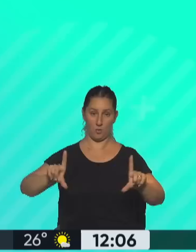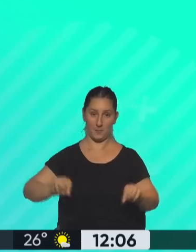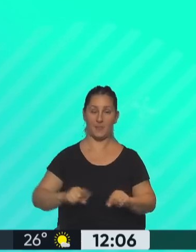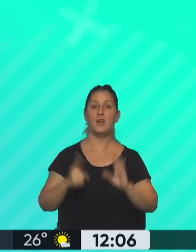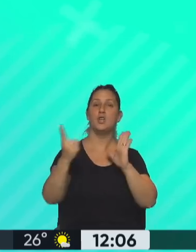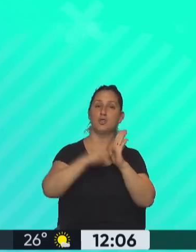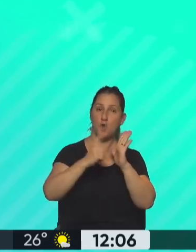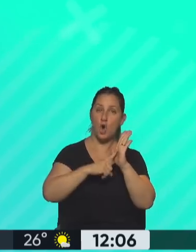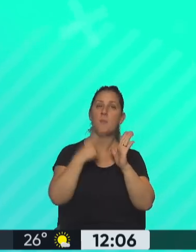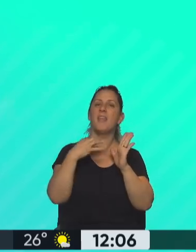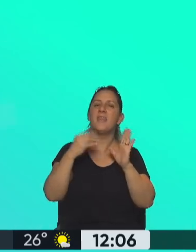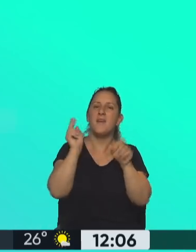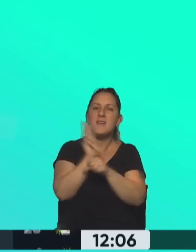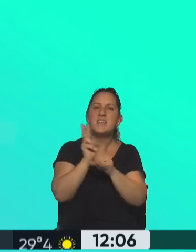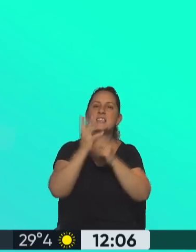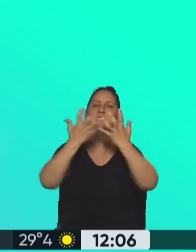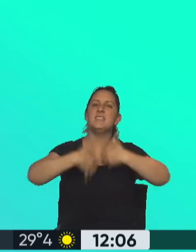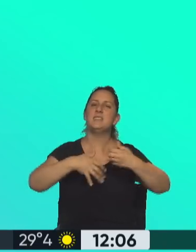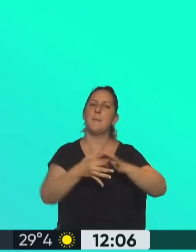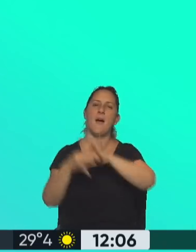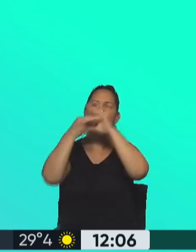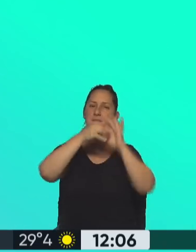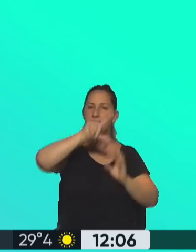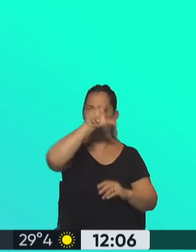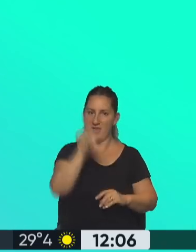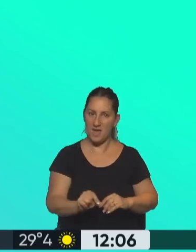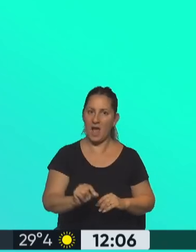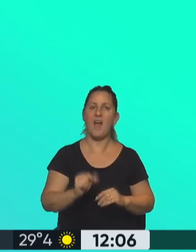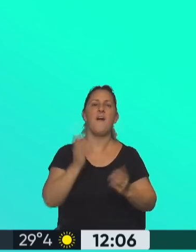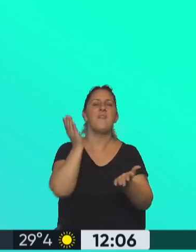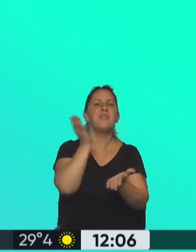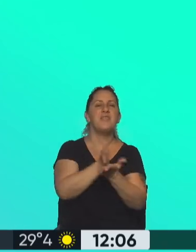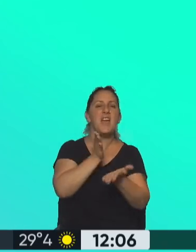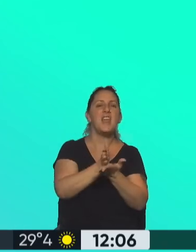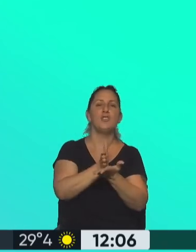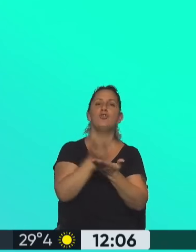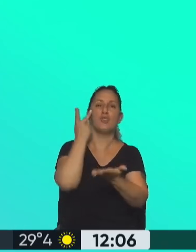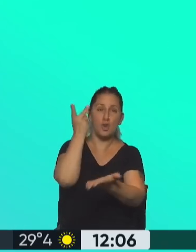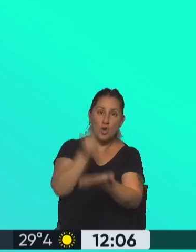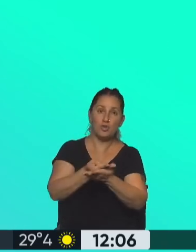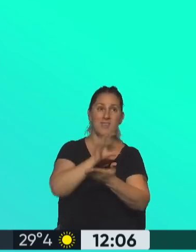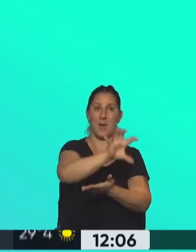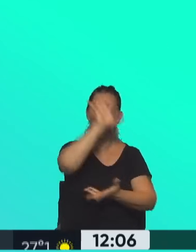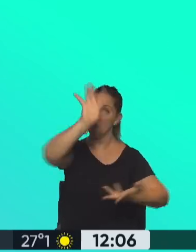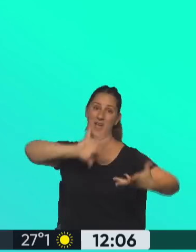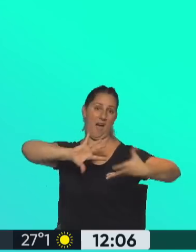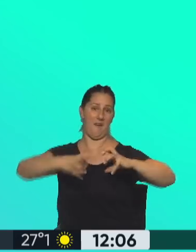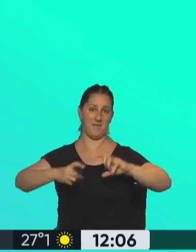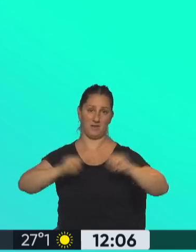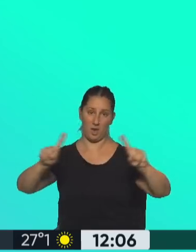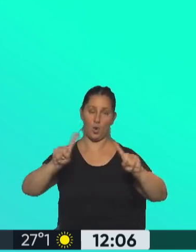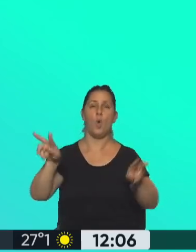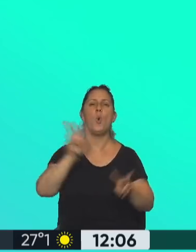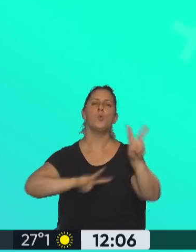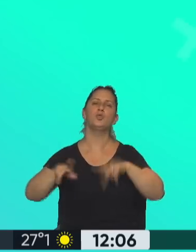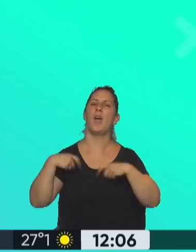norma deberá preservar el sistema federal vigente, no afectar los derechos reconocidos a las provincias argentinas y compensar